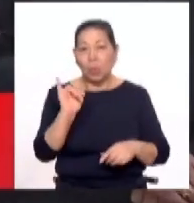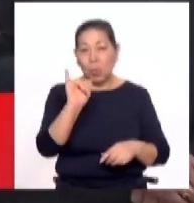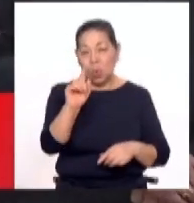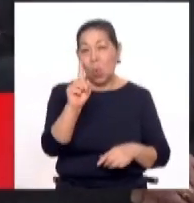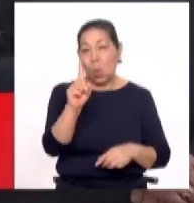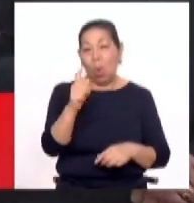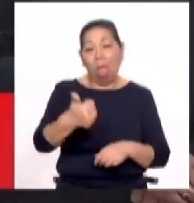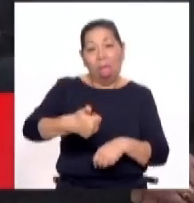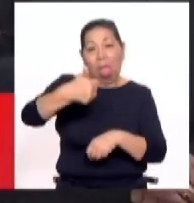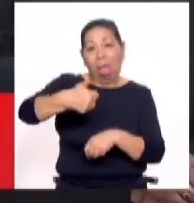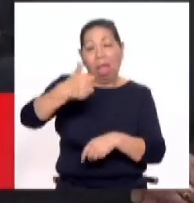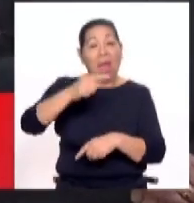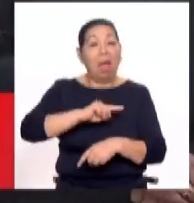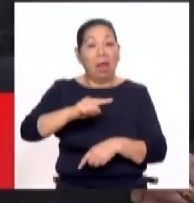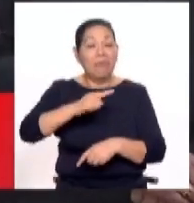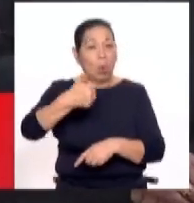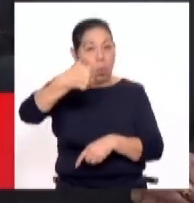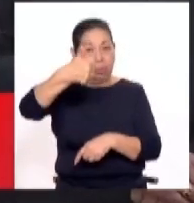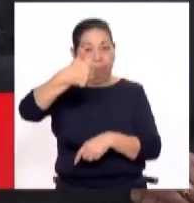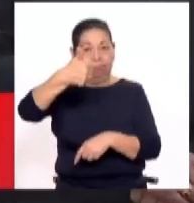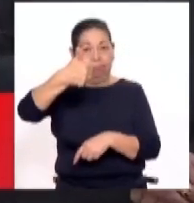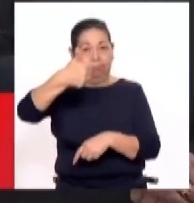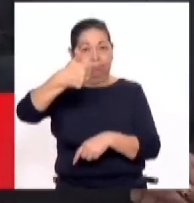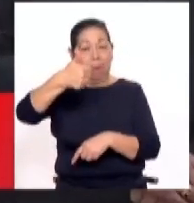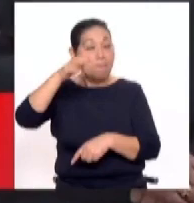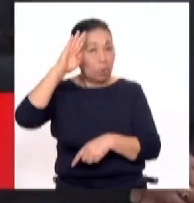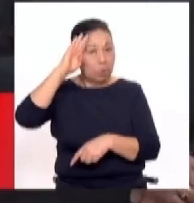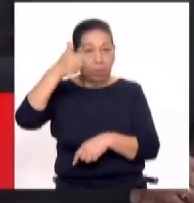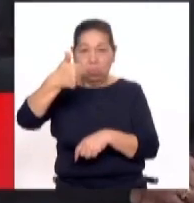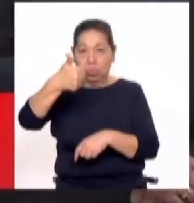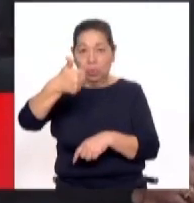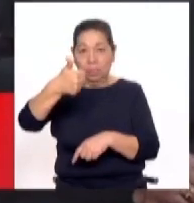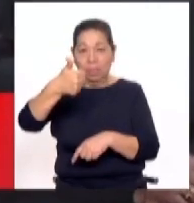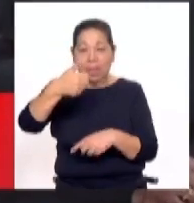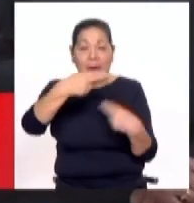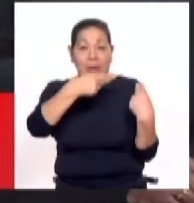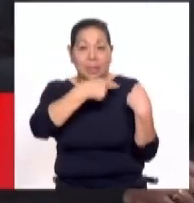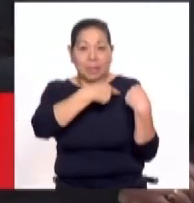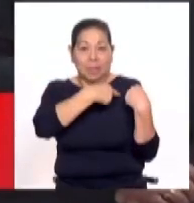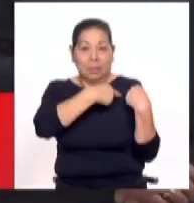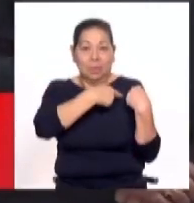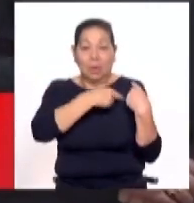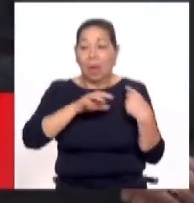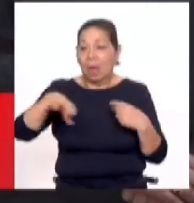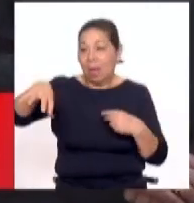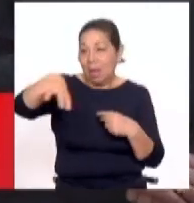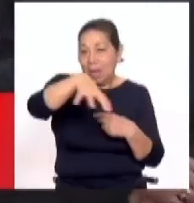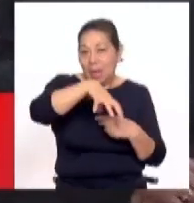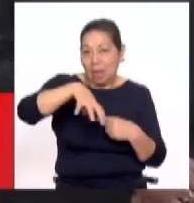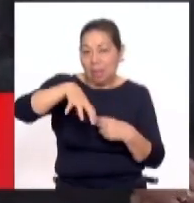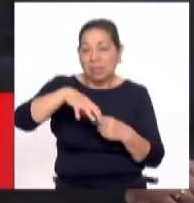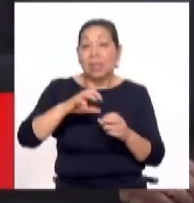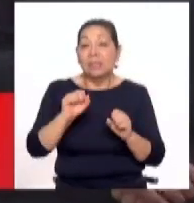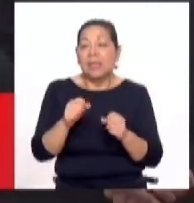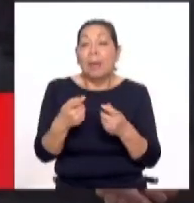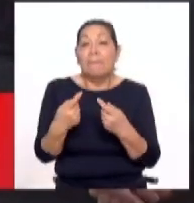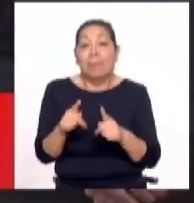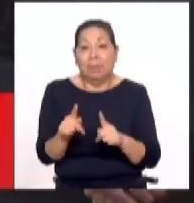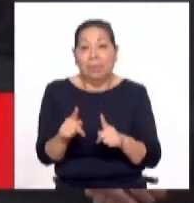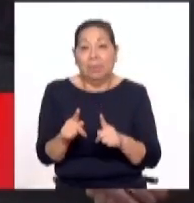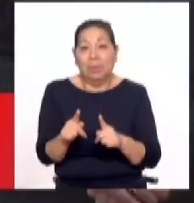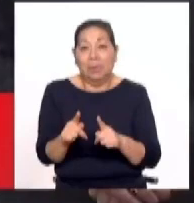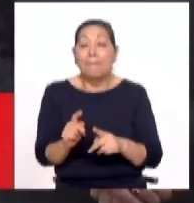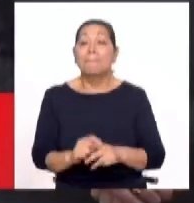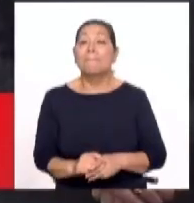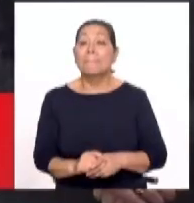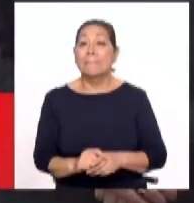un jefe, que es un general de la policía, a cargo de una región. Eso nos va a permitir a nivel